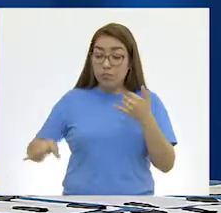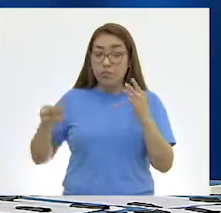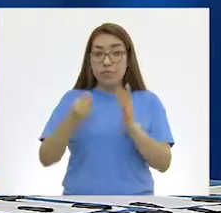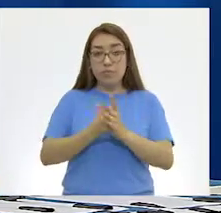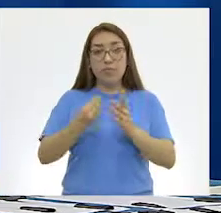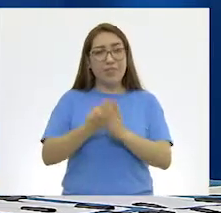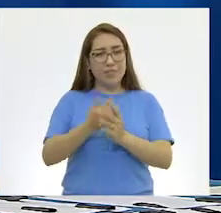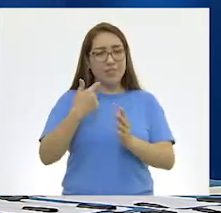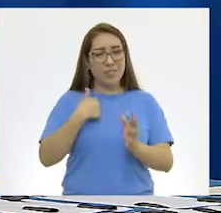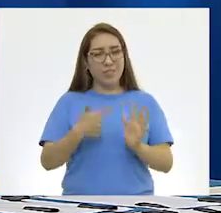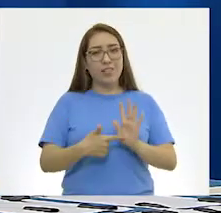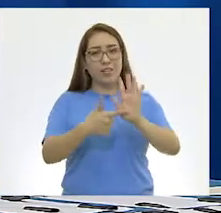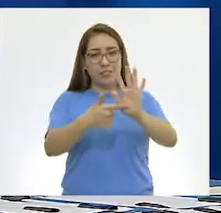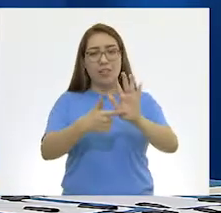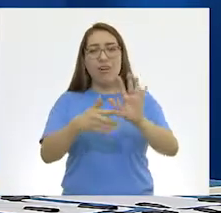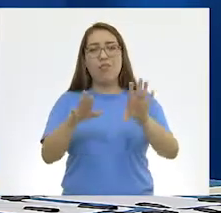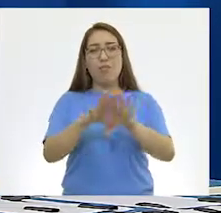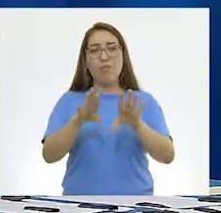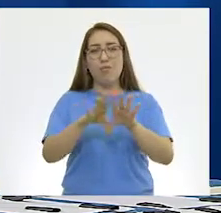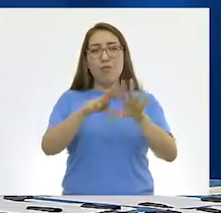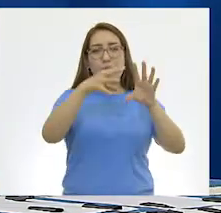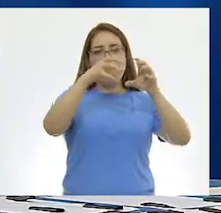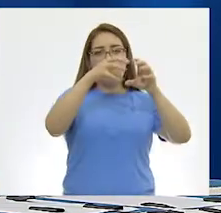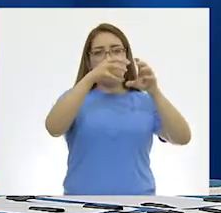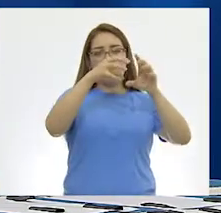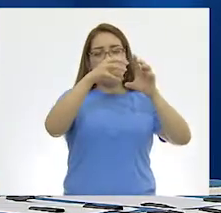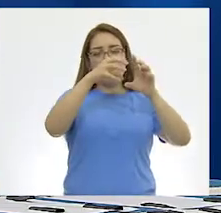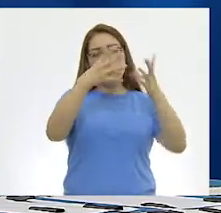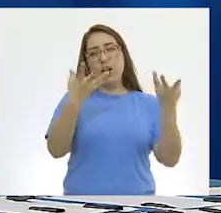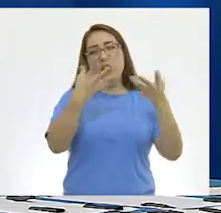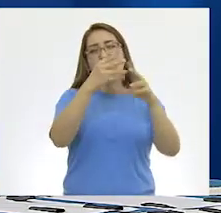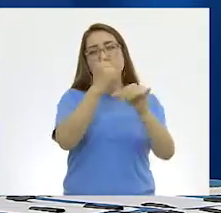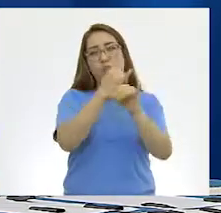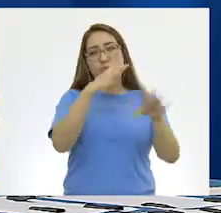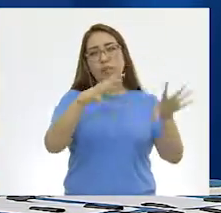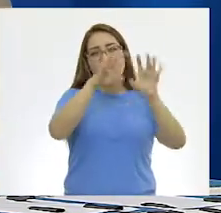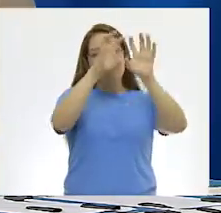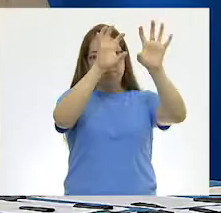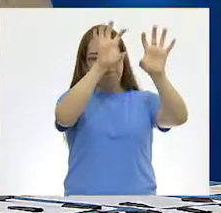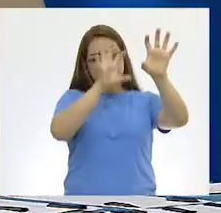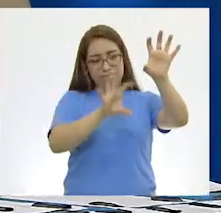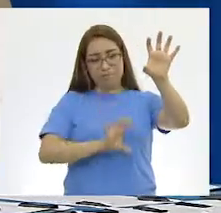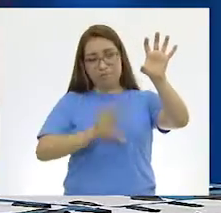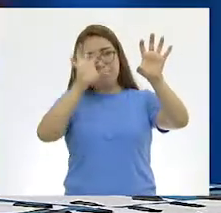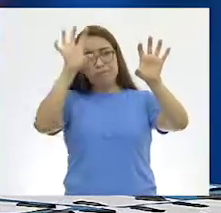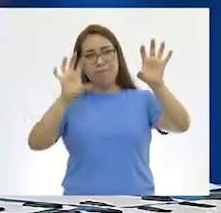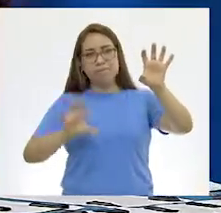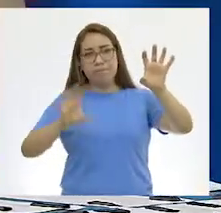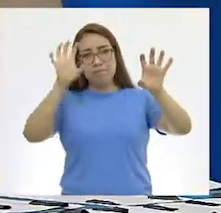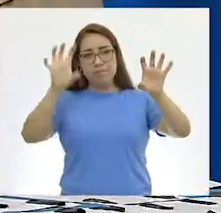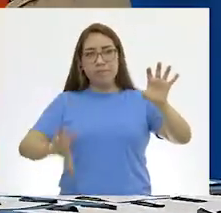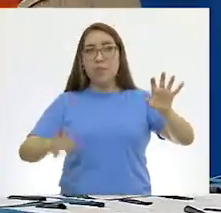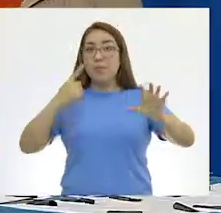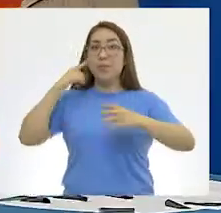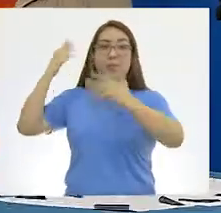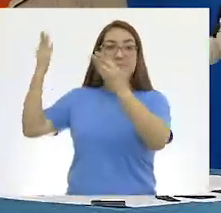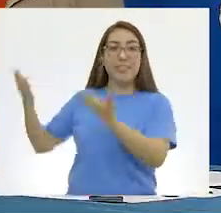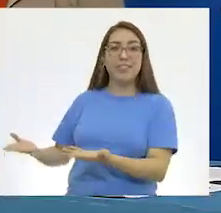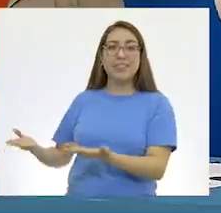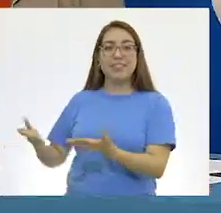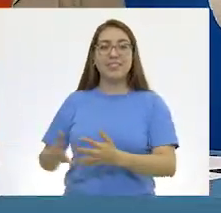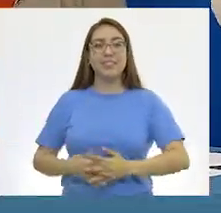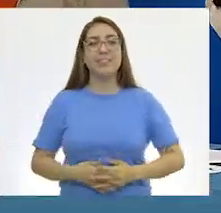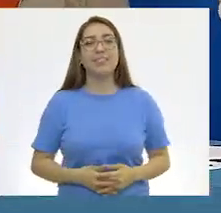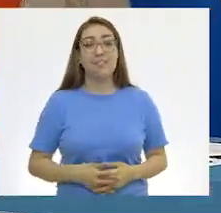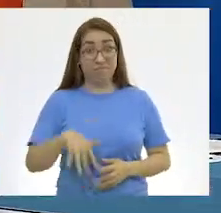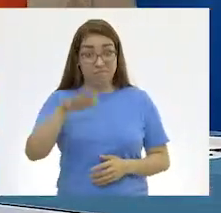mapa conceptual en el que anoté algunos conceptos centrales de mi investigación. Ajá, aquí lo tenemos.